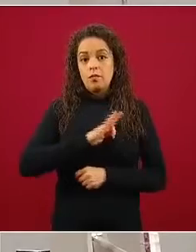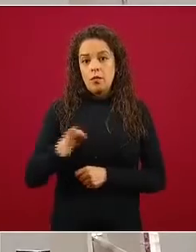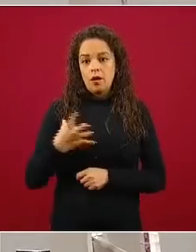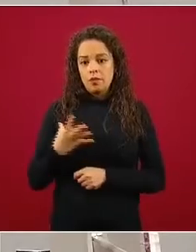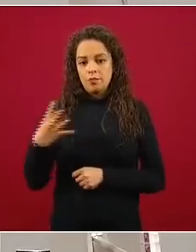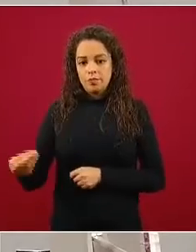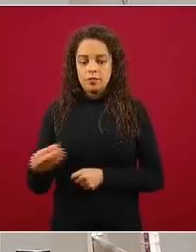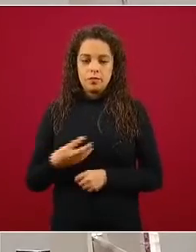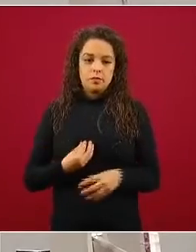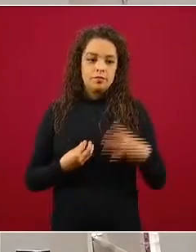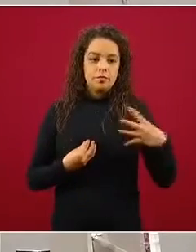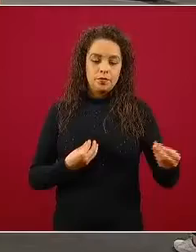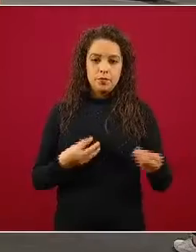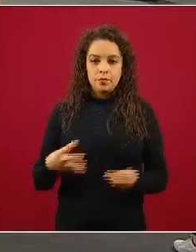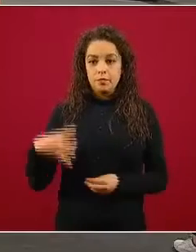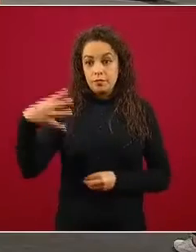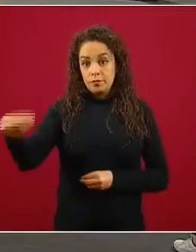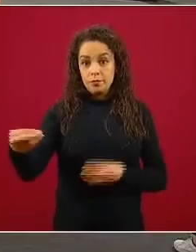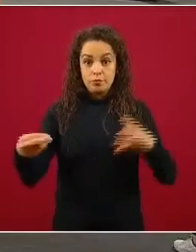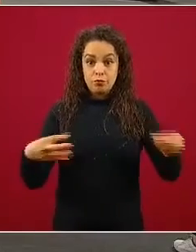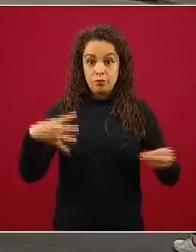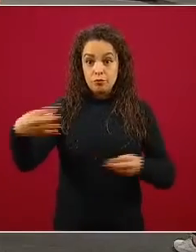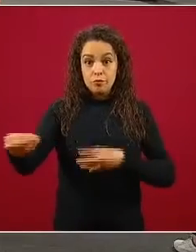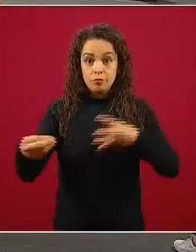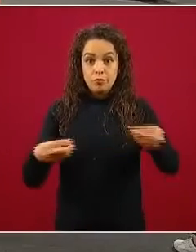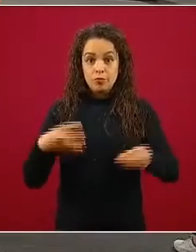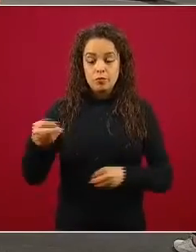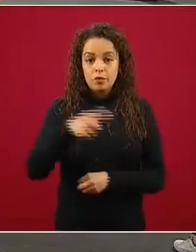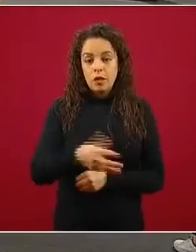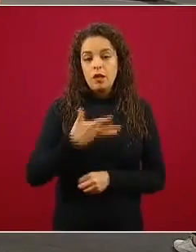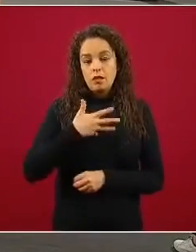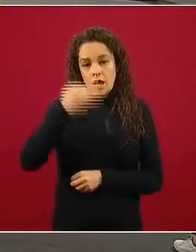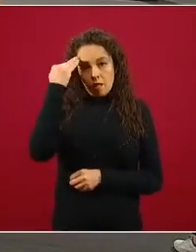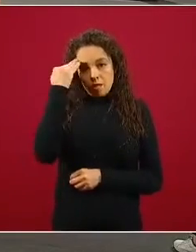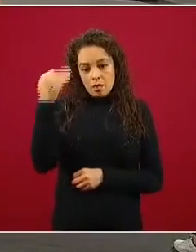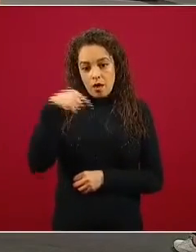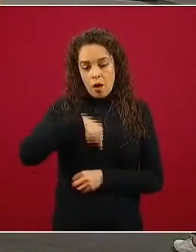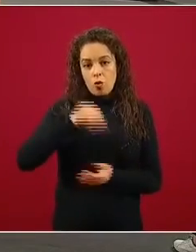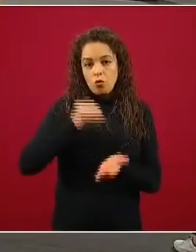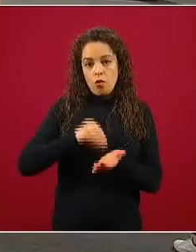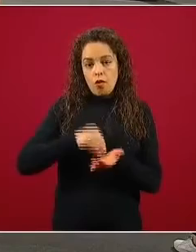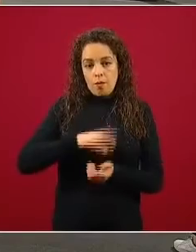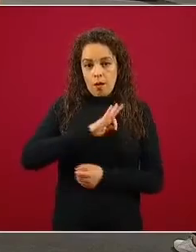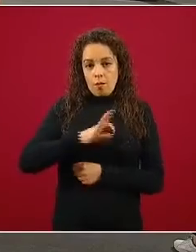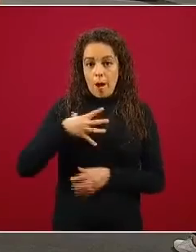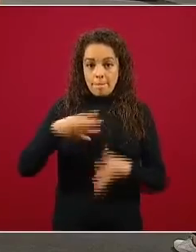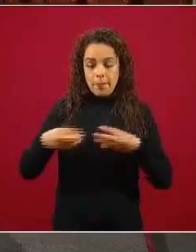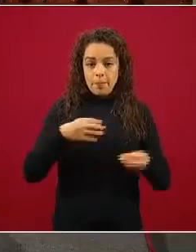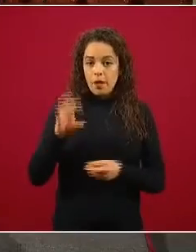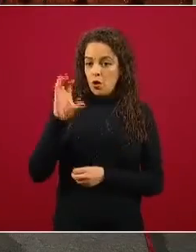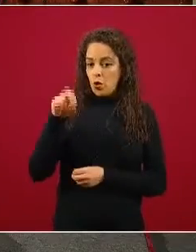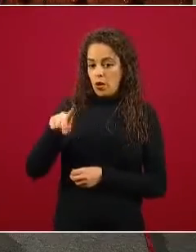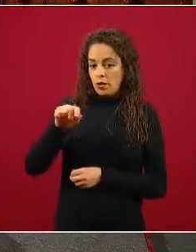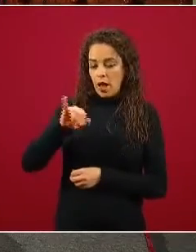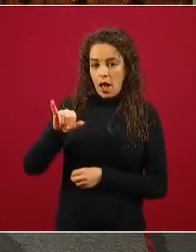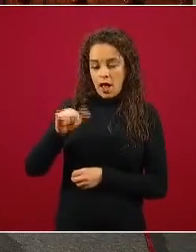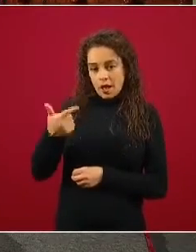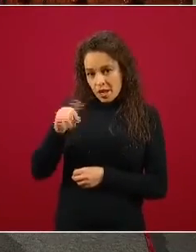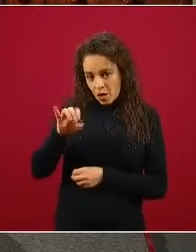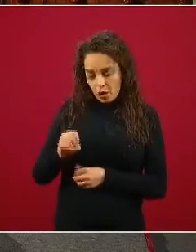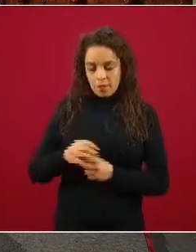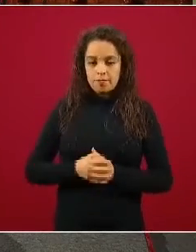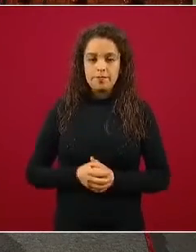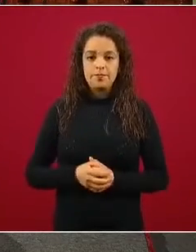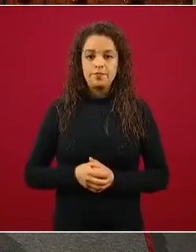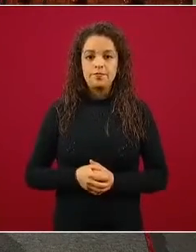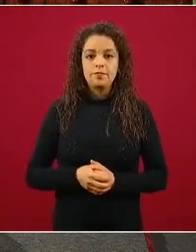contagiar una persona que está durante su periodo de contagio. Sí, en cierta manera está considerada,